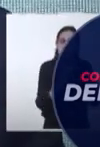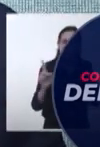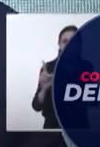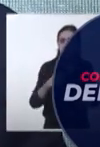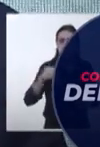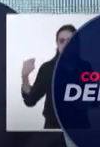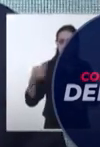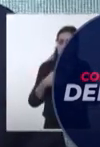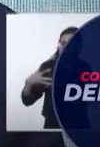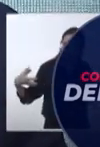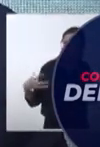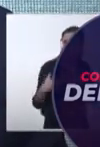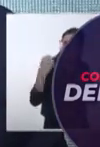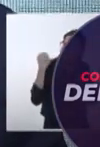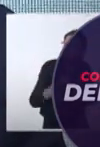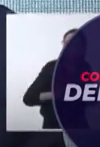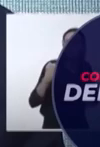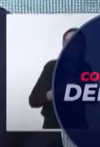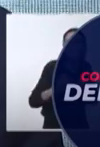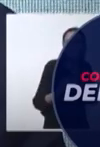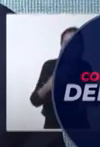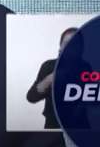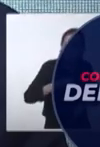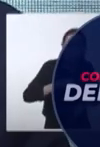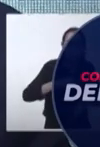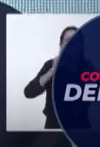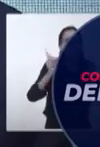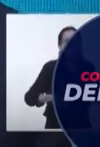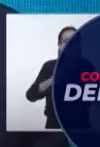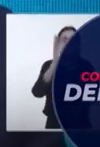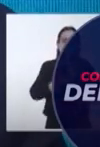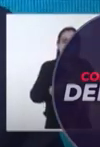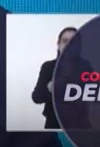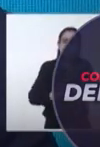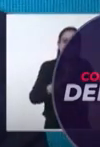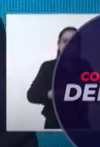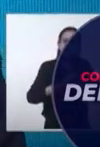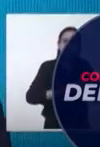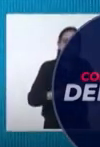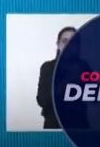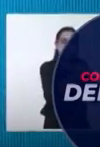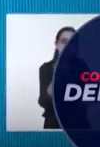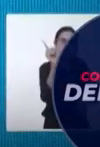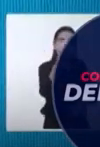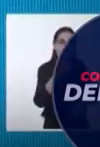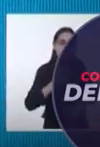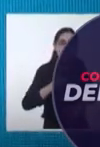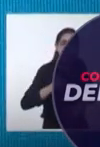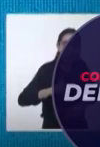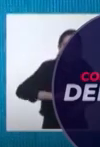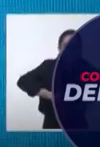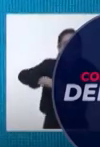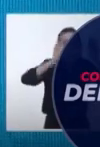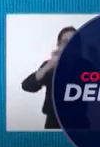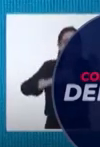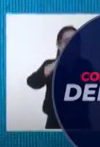diría, que es la reconstrucción de una suerte de cadena de mandos, y eso se notó claramente en los gobernadores, algunas gobernaciones, no sé, la provincia de